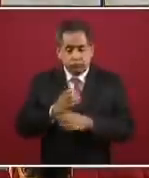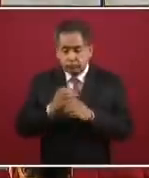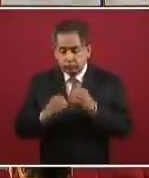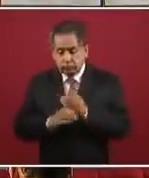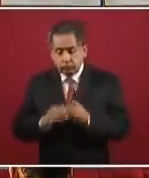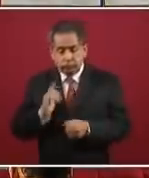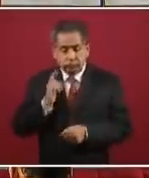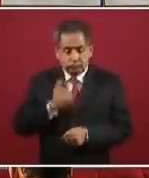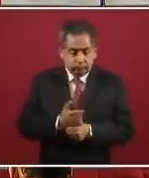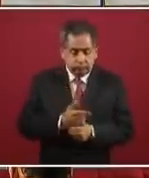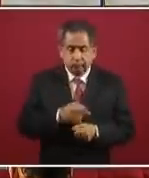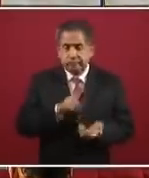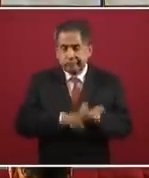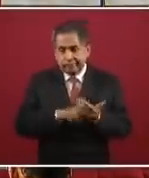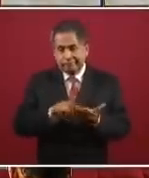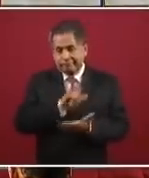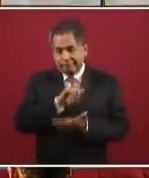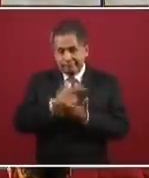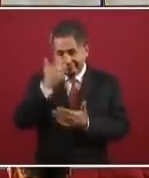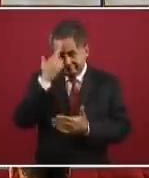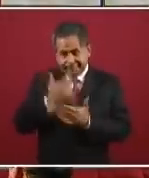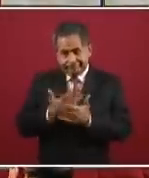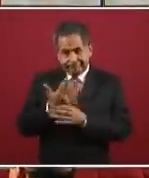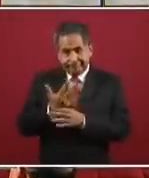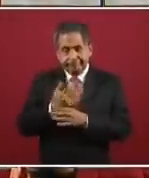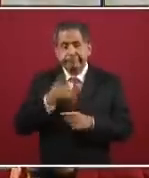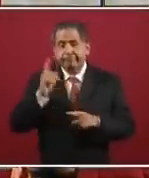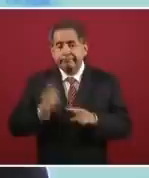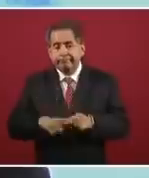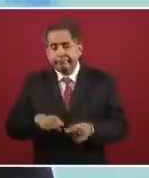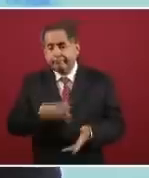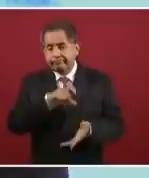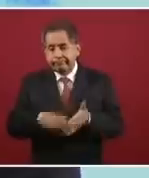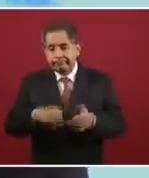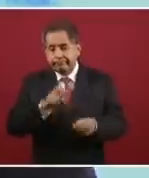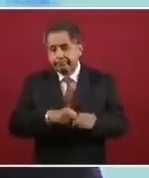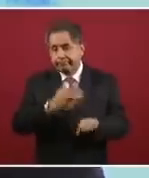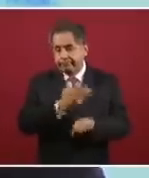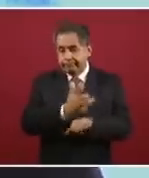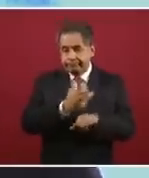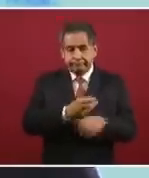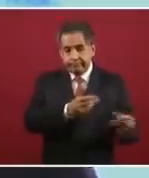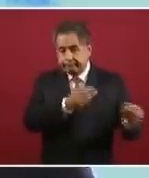están vinculadas a delitos en México de procedencia de Estados Unidos,